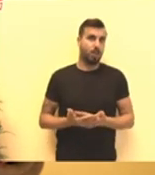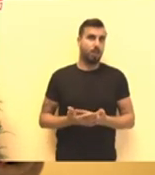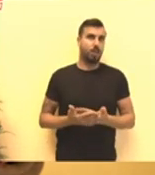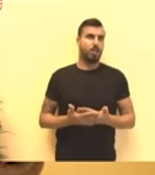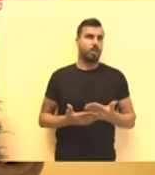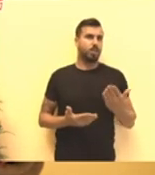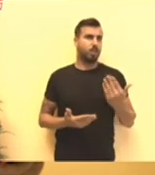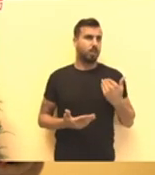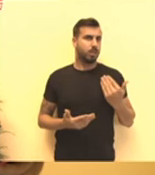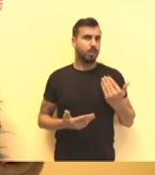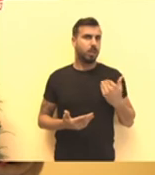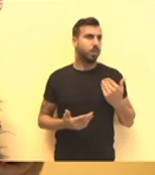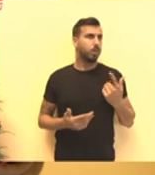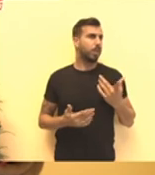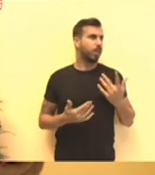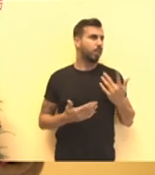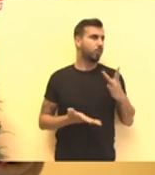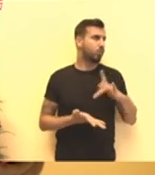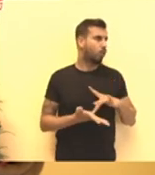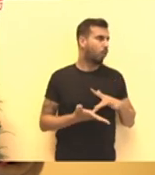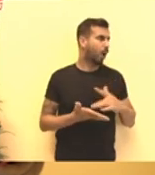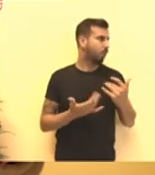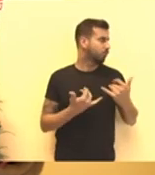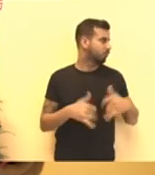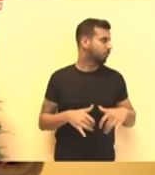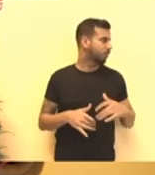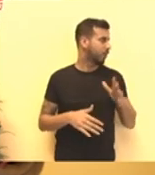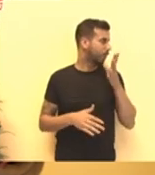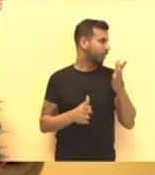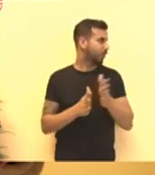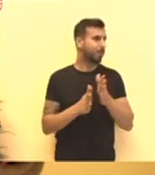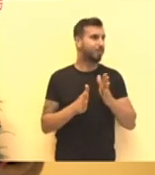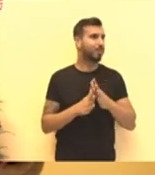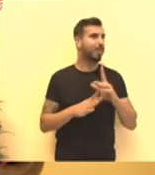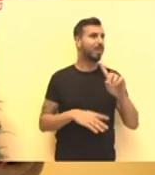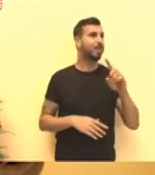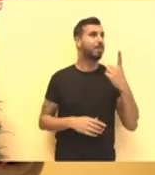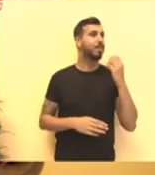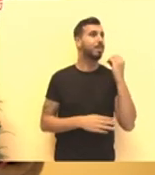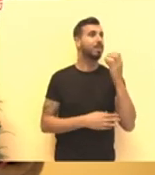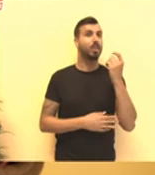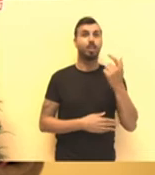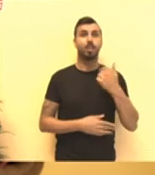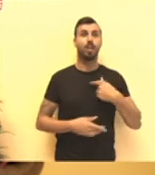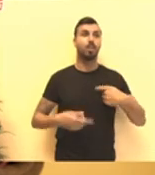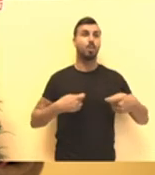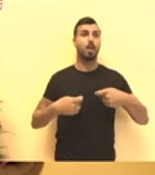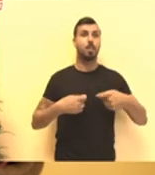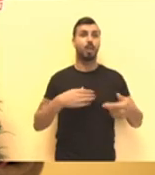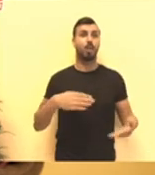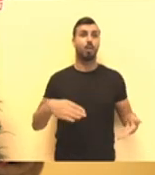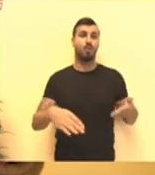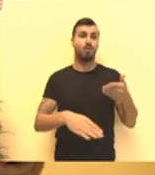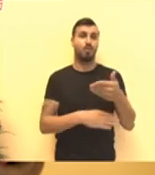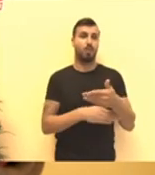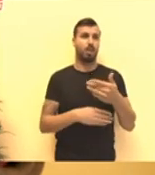acontecimientos que han pasado, comentando también anécdotas como la compañera anterior. El otro día fui al supermercado y quería ver el